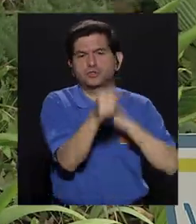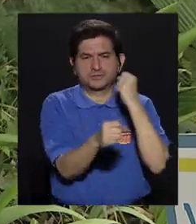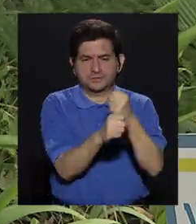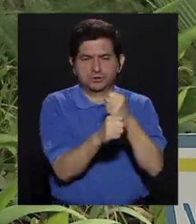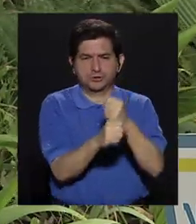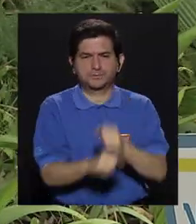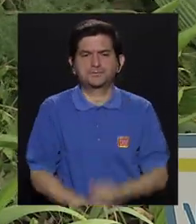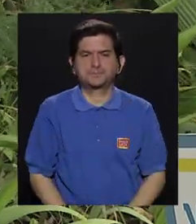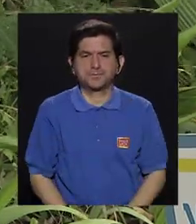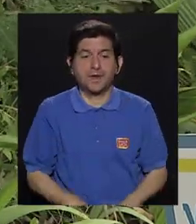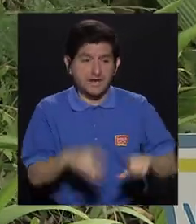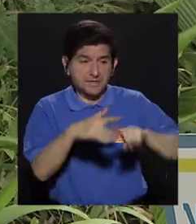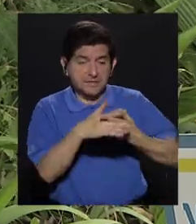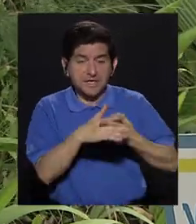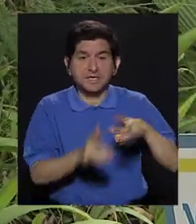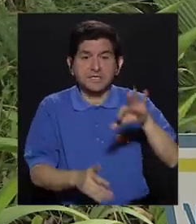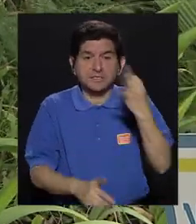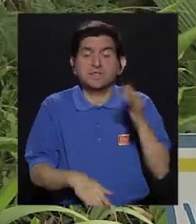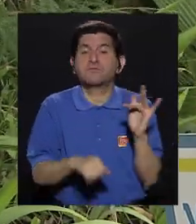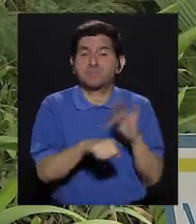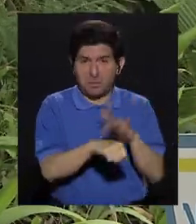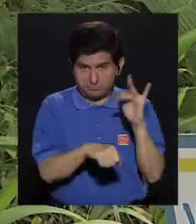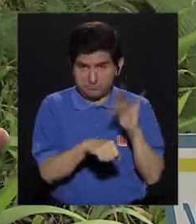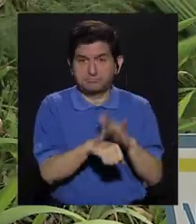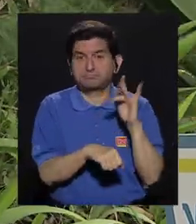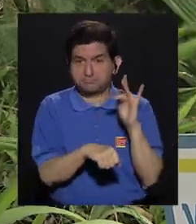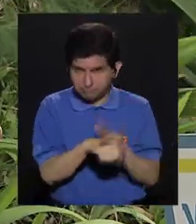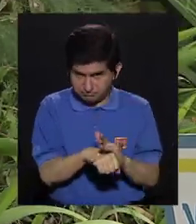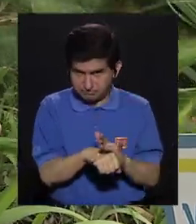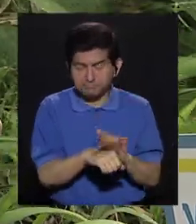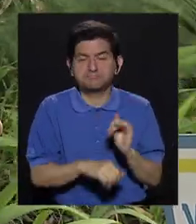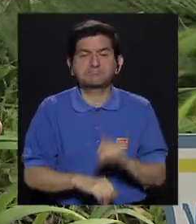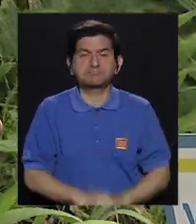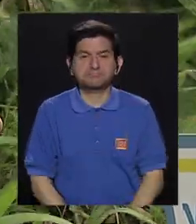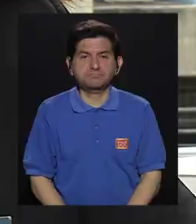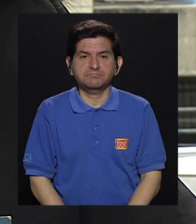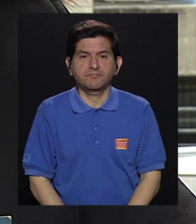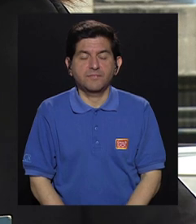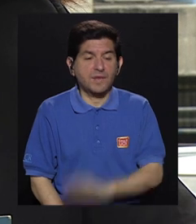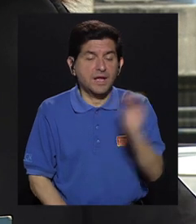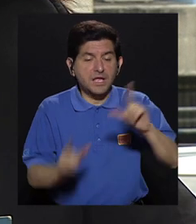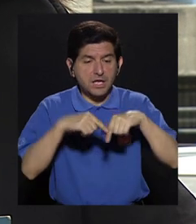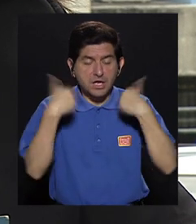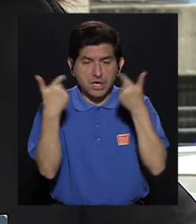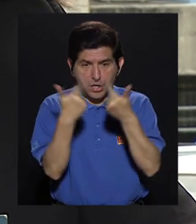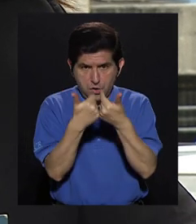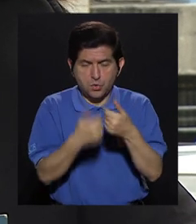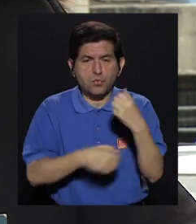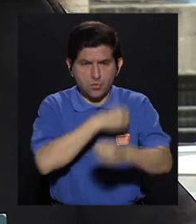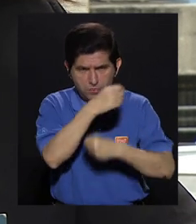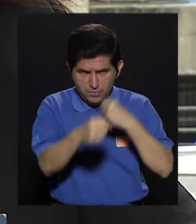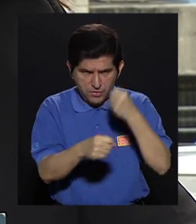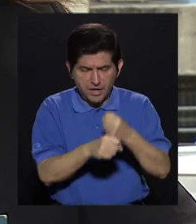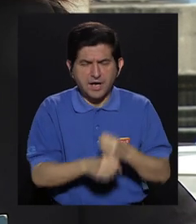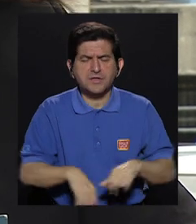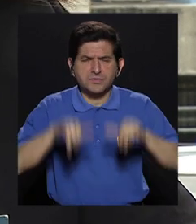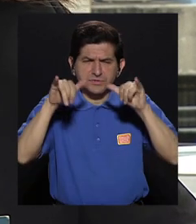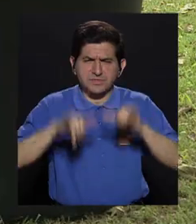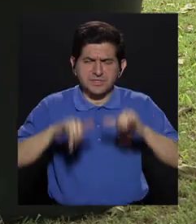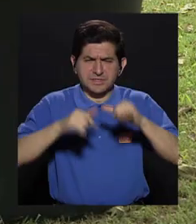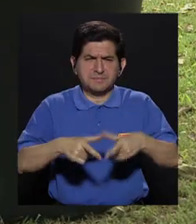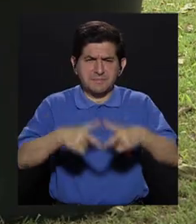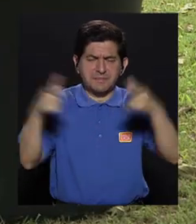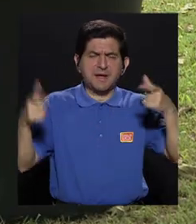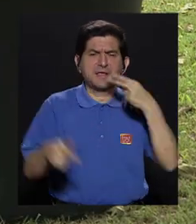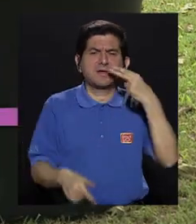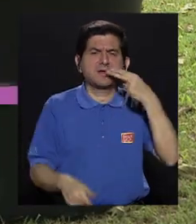12 años de edad. Se inicia de una forma realmente muy temprana, por decirlo de alguna forma. Y el grupo etario en el que se concentra la